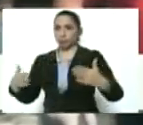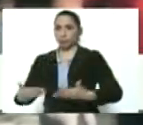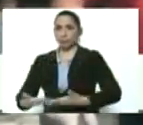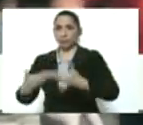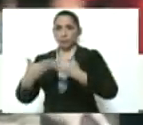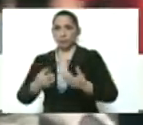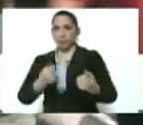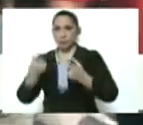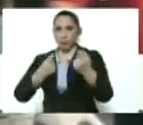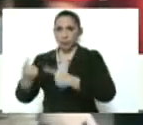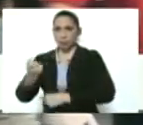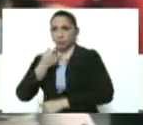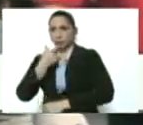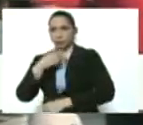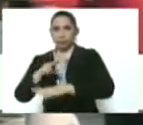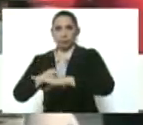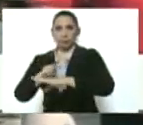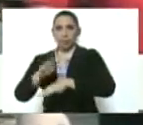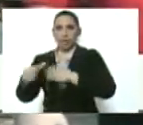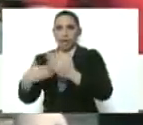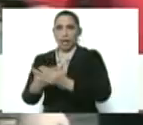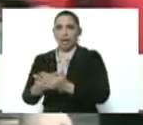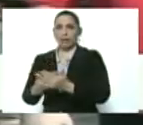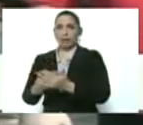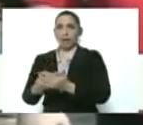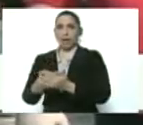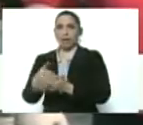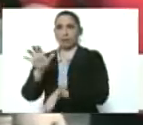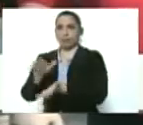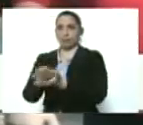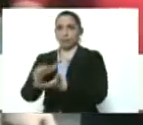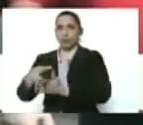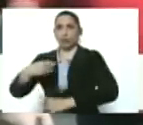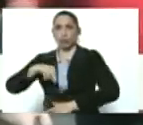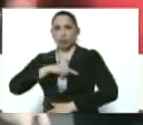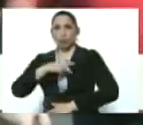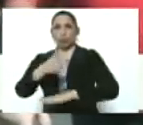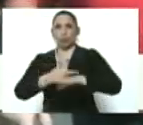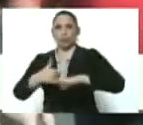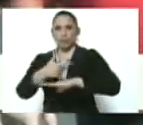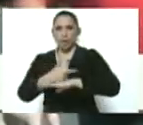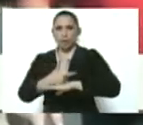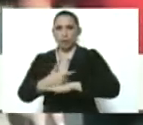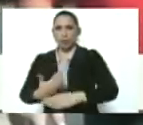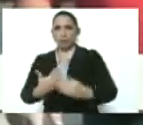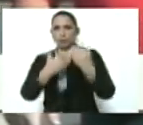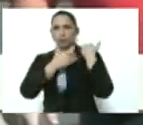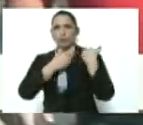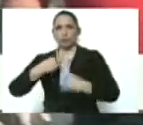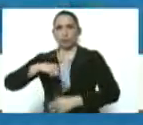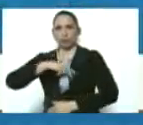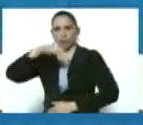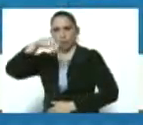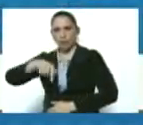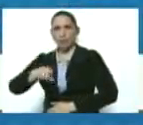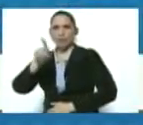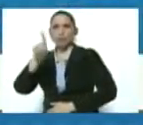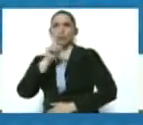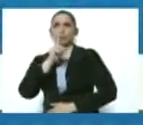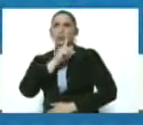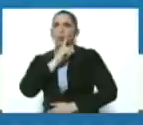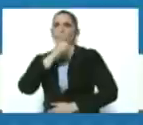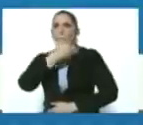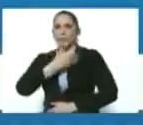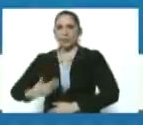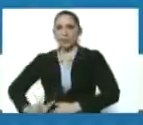carga de insumos médicos que van al estado nueva esparta nosotros como gobierno responsable estamos acá en su nombre presidente